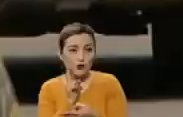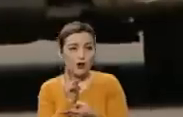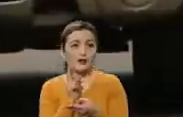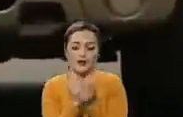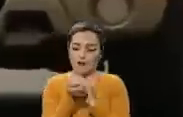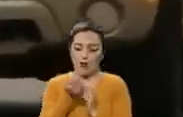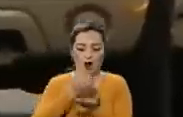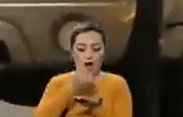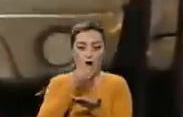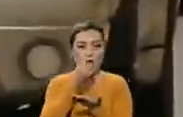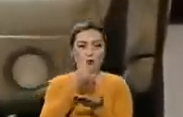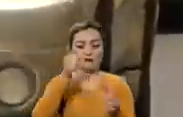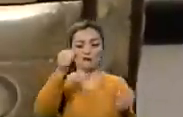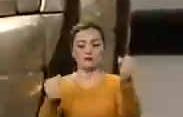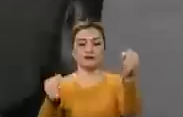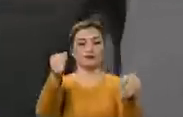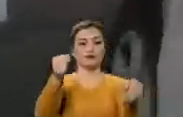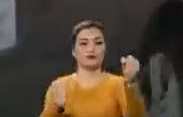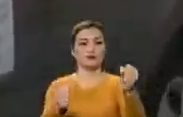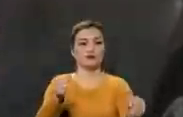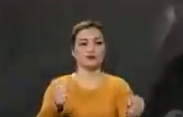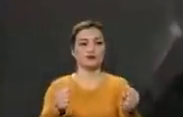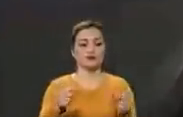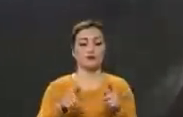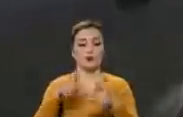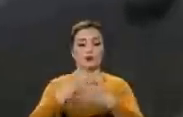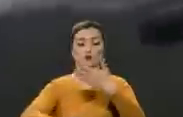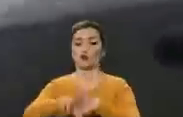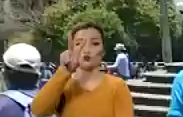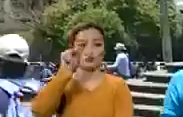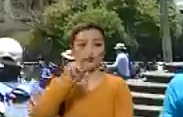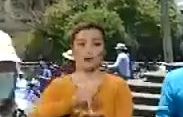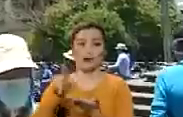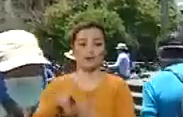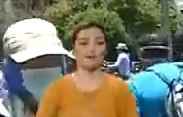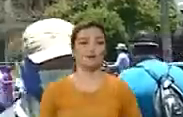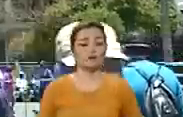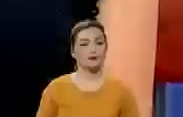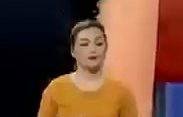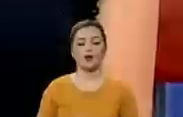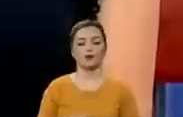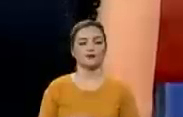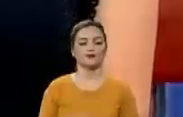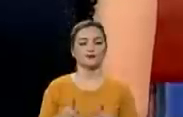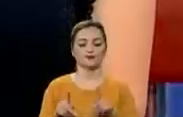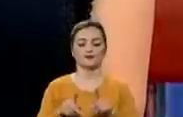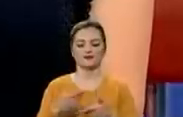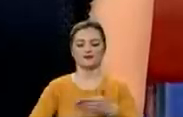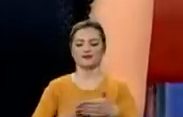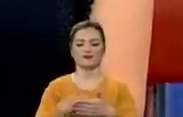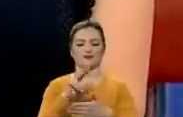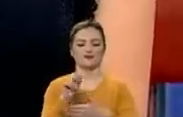los vehículos de alquiler están exentos del salvoconducto. Helen Quiñones, 24 horas. El